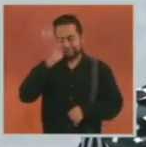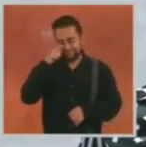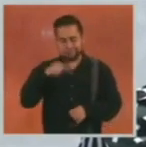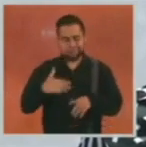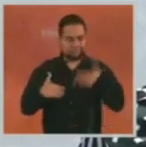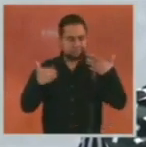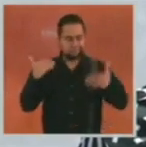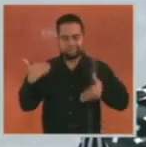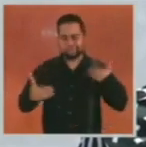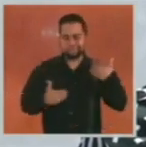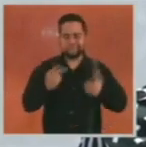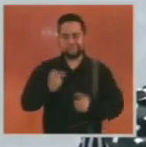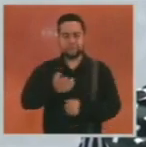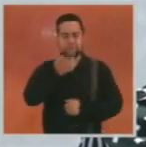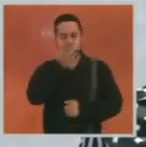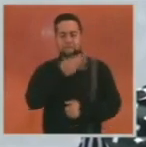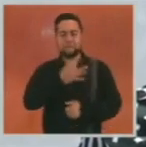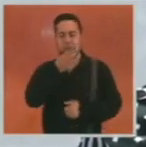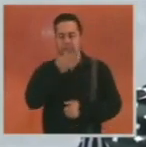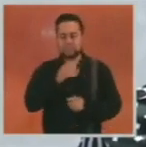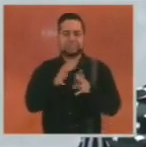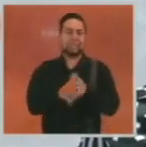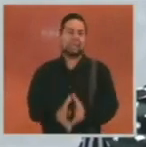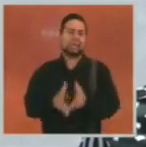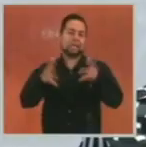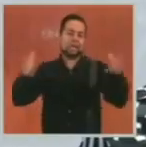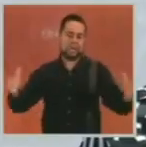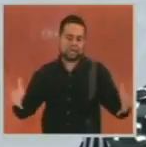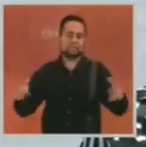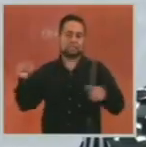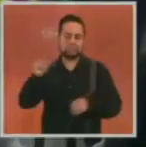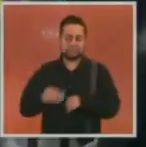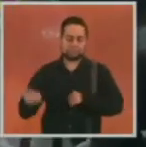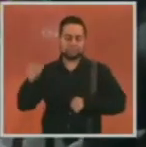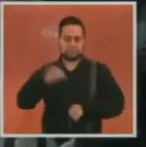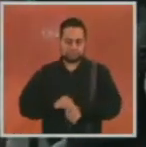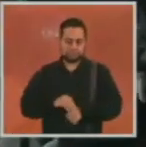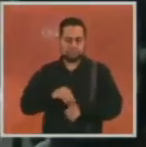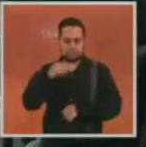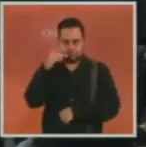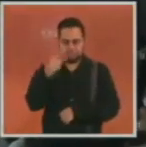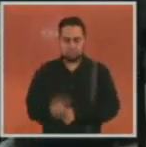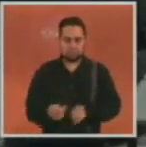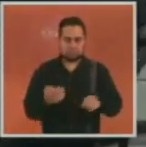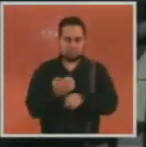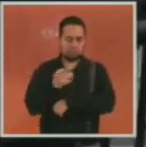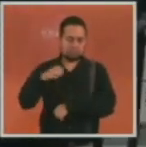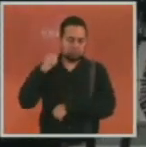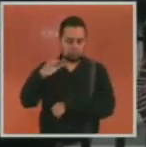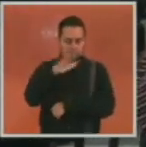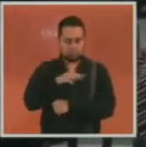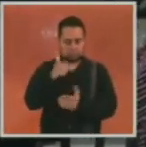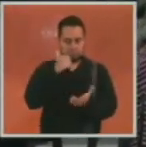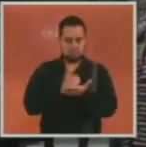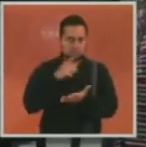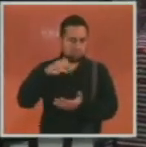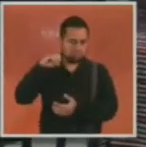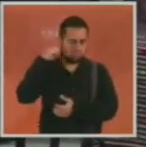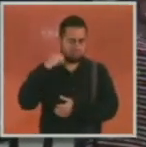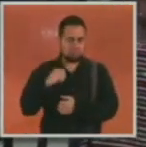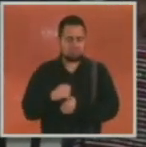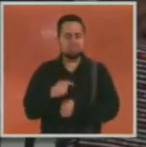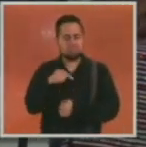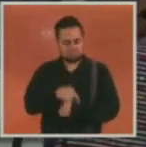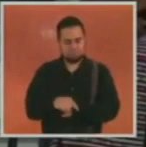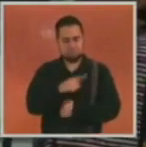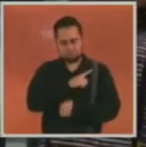celebrar esta fiesta grande que se realiza en nuestro estado en nuestra ciudad capital y